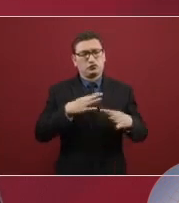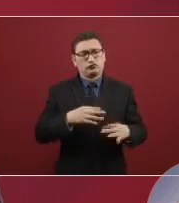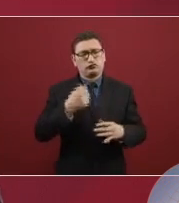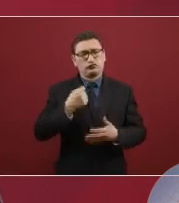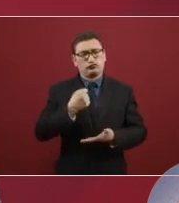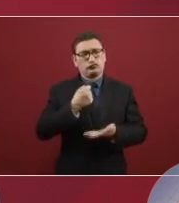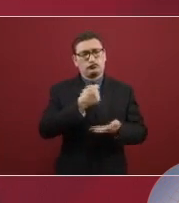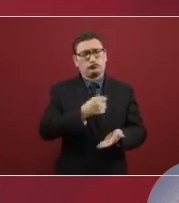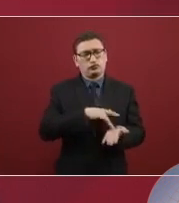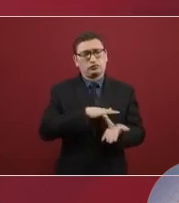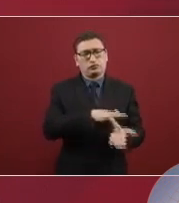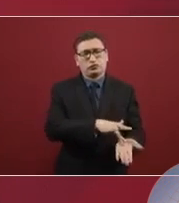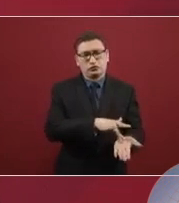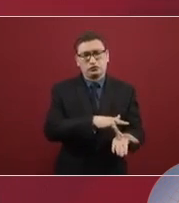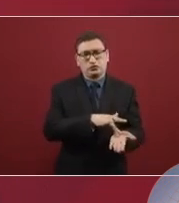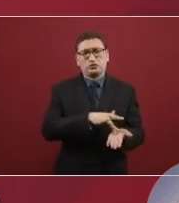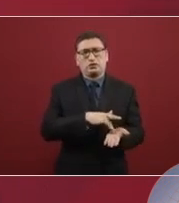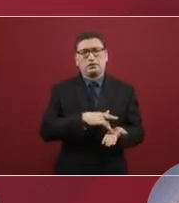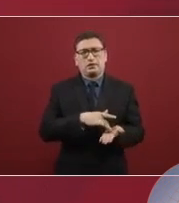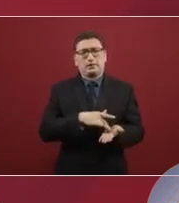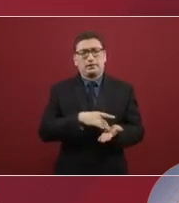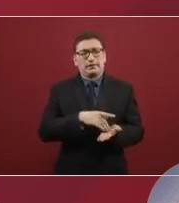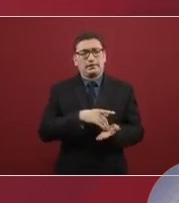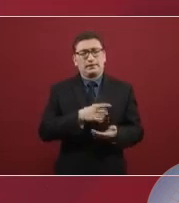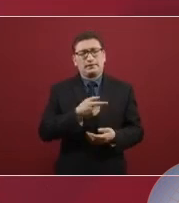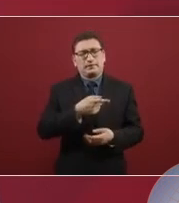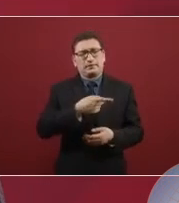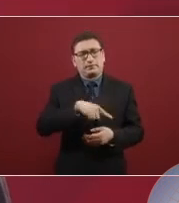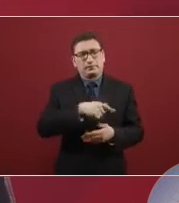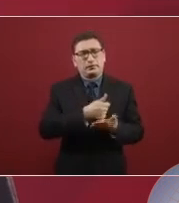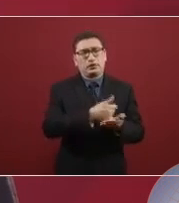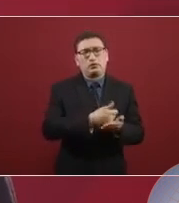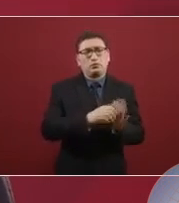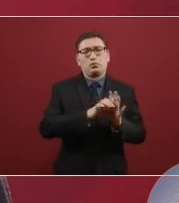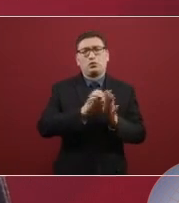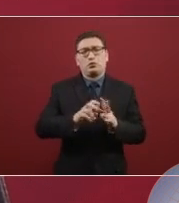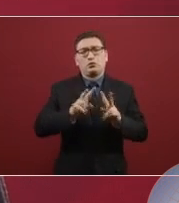fundaciones en ayuda a